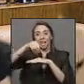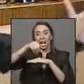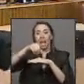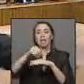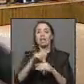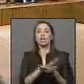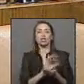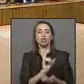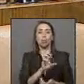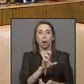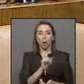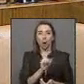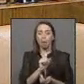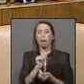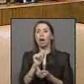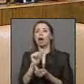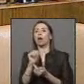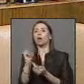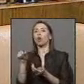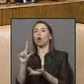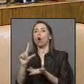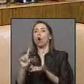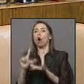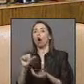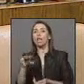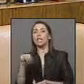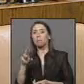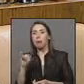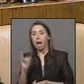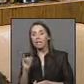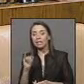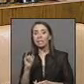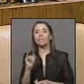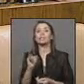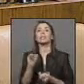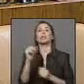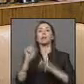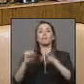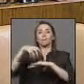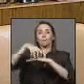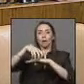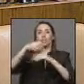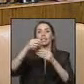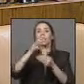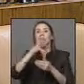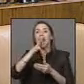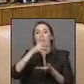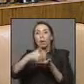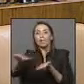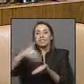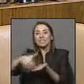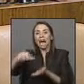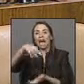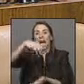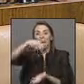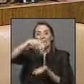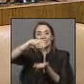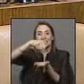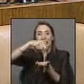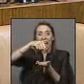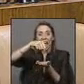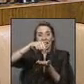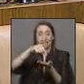Chobapa, una planta desaladora en Limarí y una planta desaladora en Elqui. Y un desafío muy